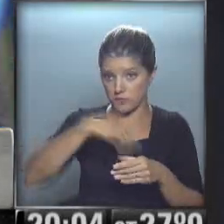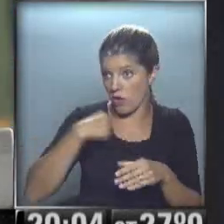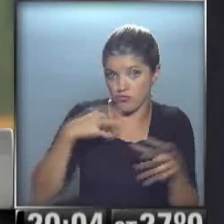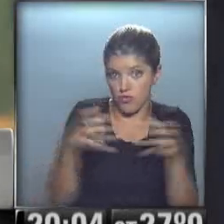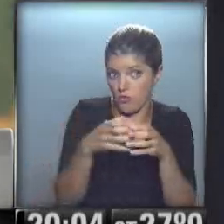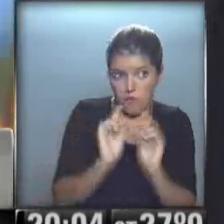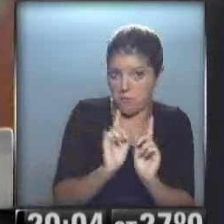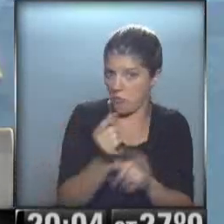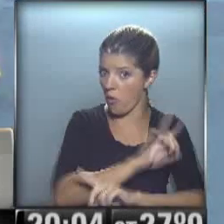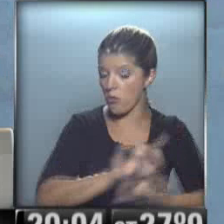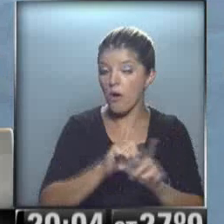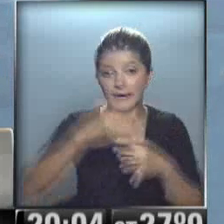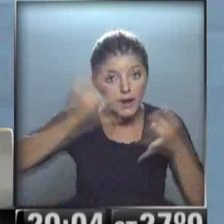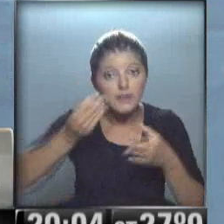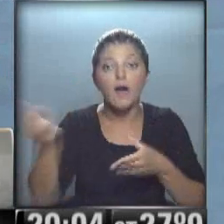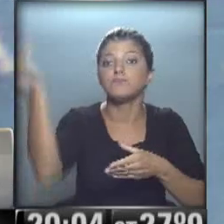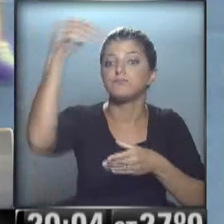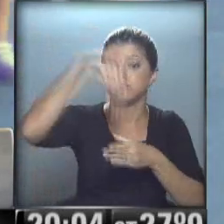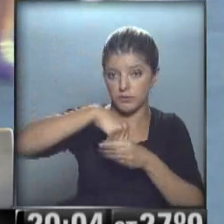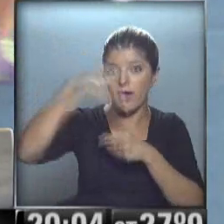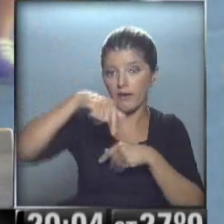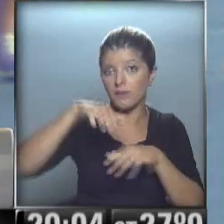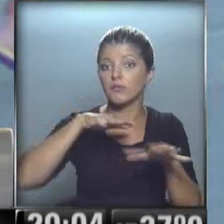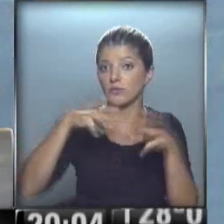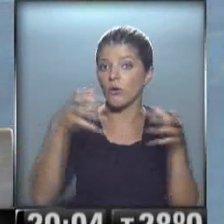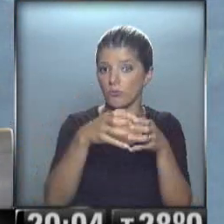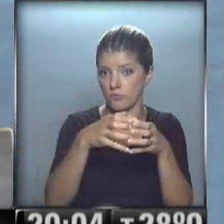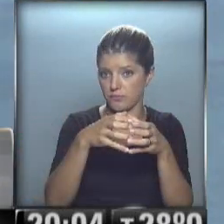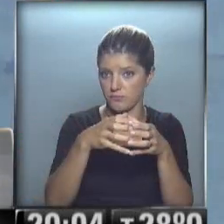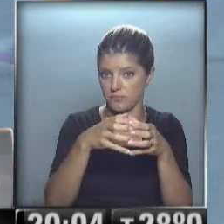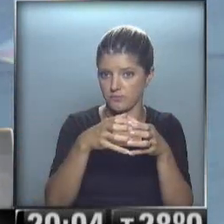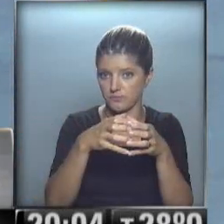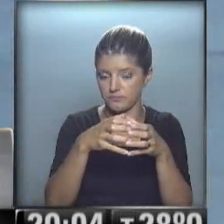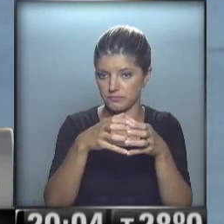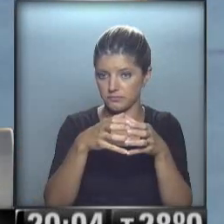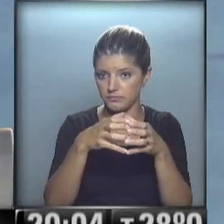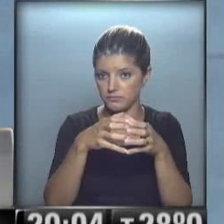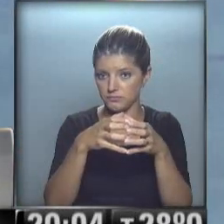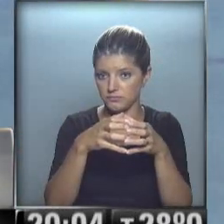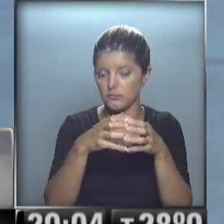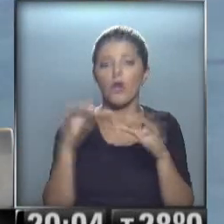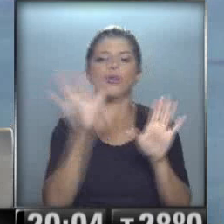que se metieron en el grupo. ¿Al sector donde están ustedes, digamos? No, se están